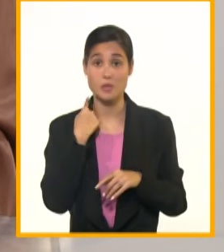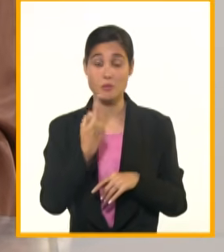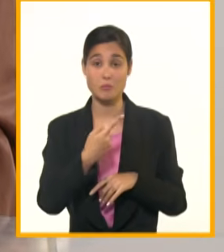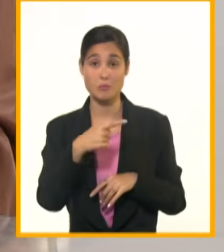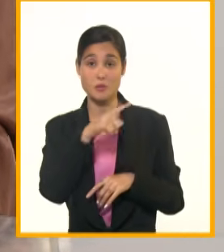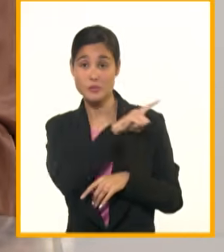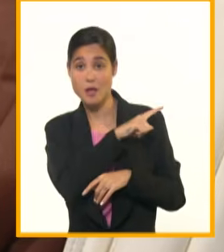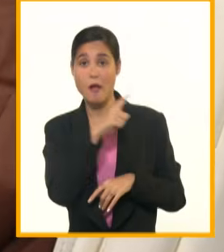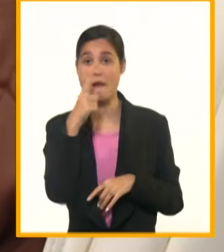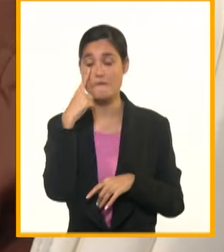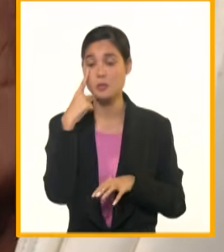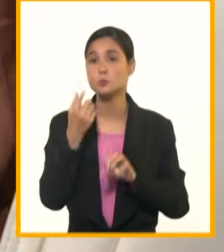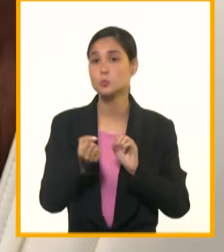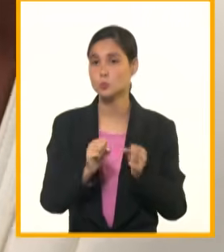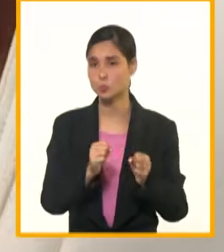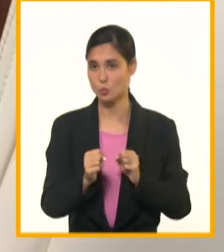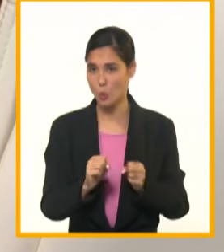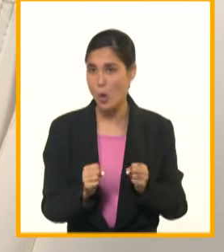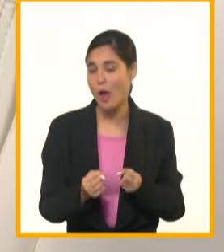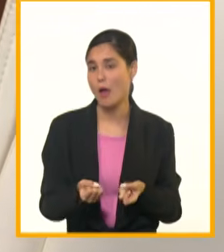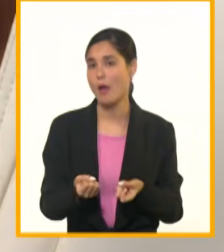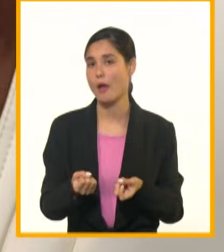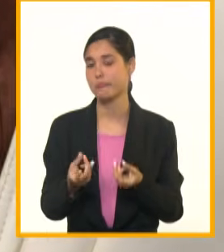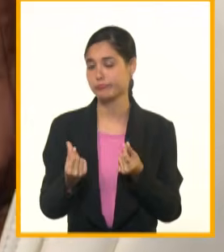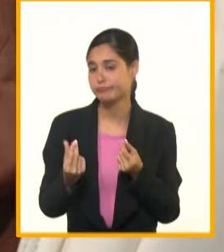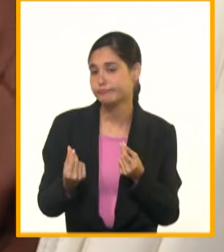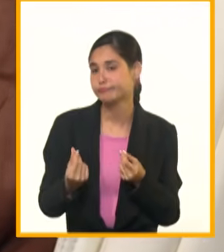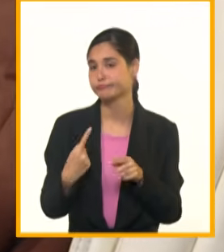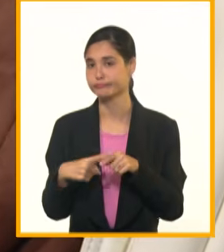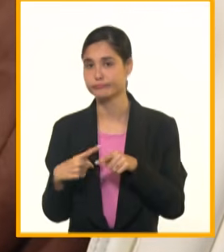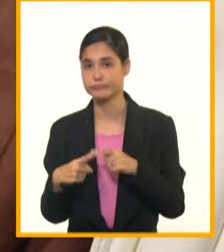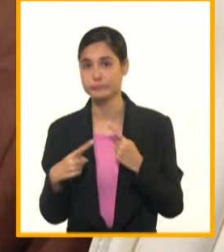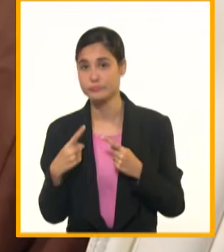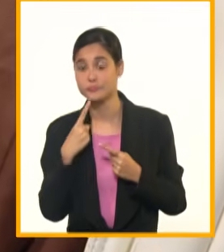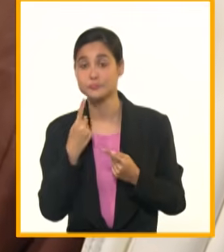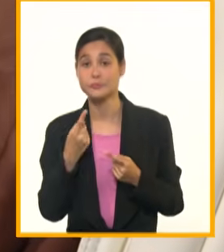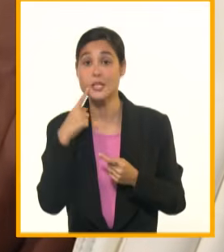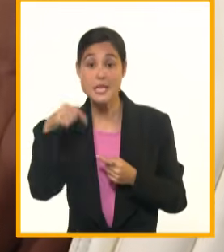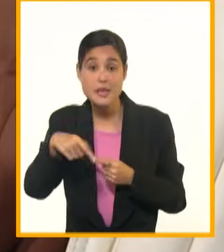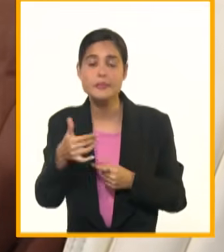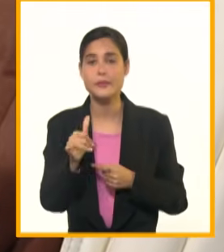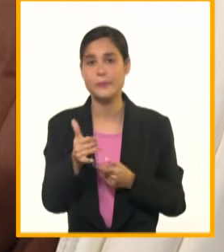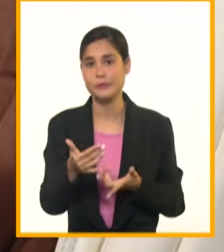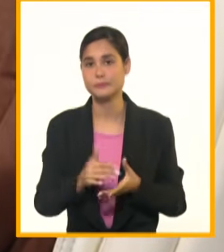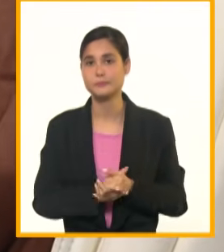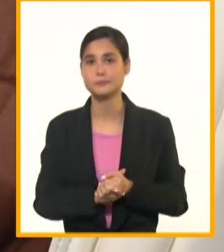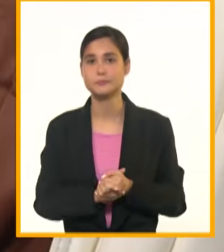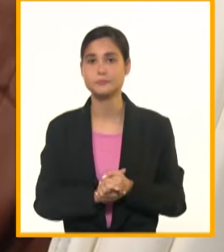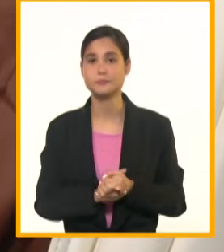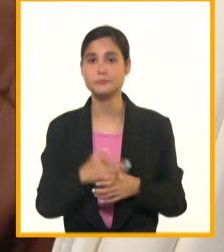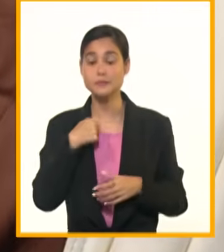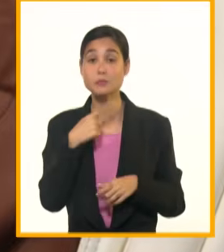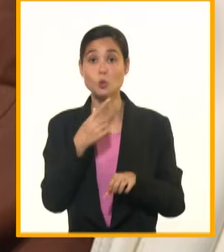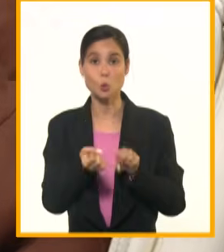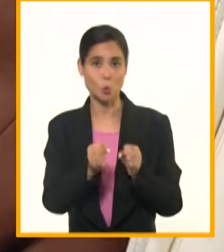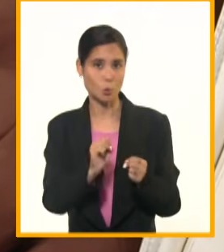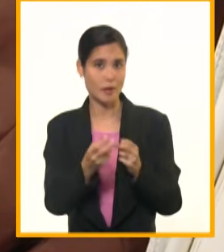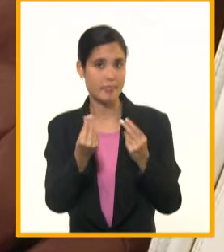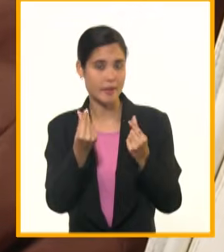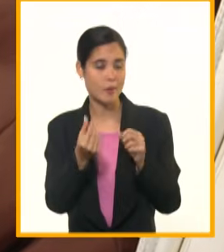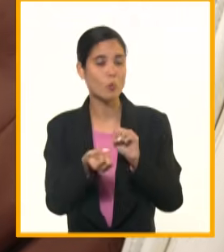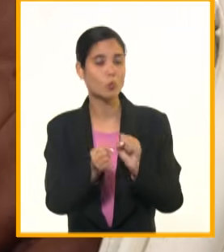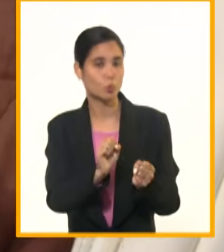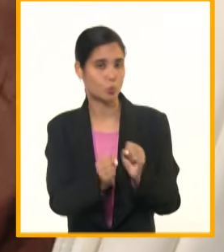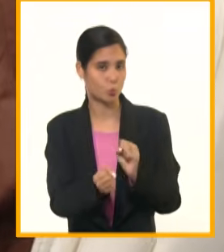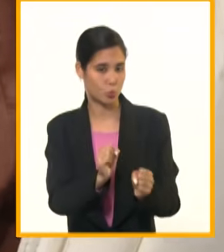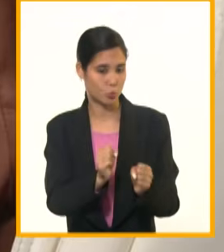gasto. Que es muy importante, no es solo tener superávit porque se gaste menos, hay que ahorrar, pero hay que invertir